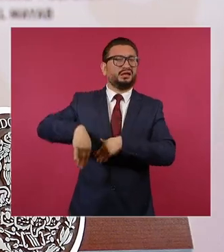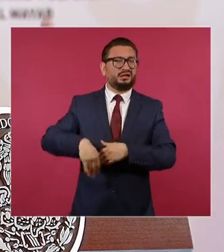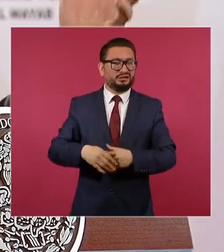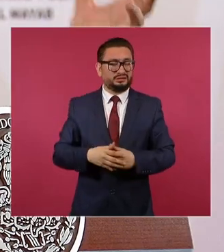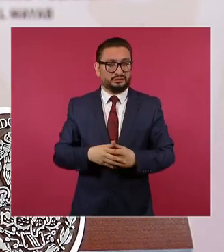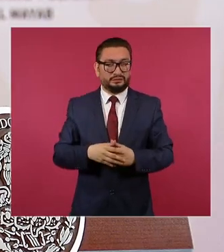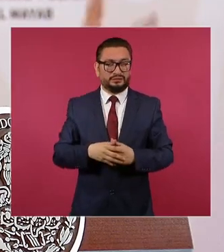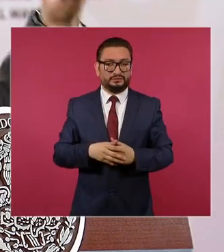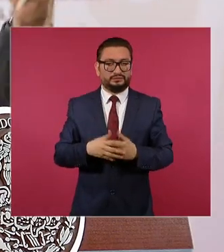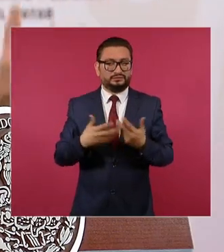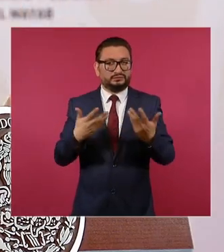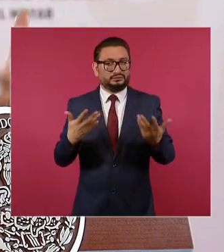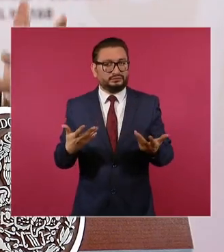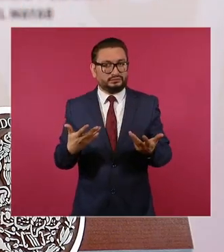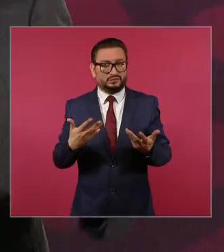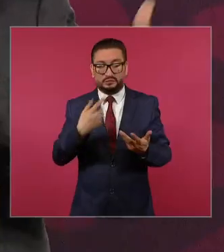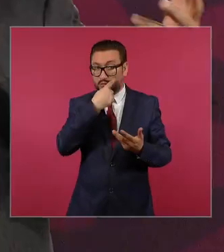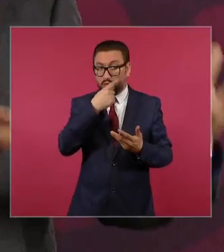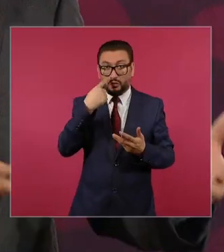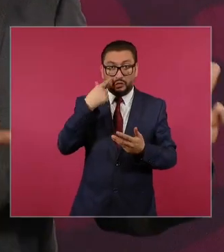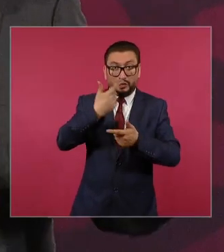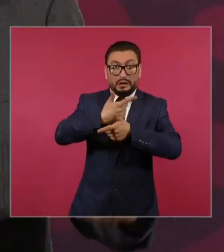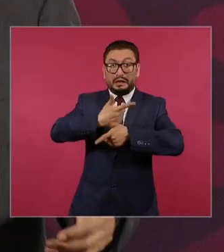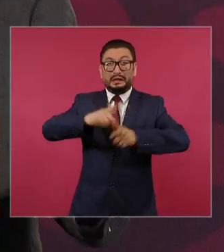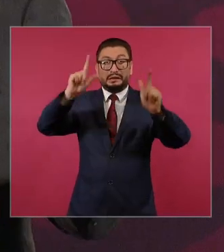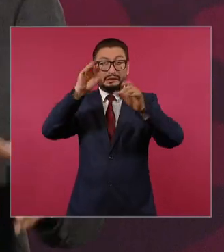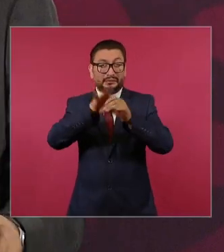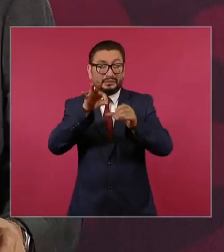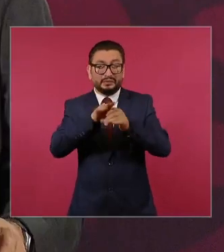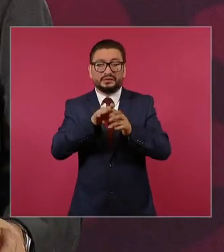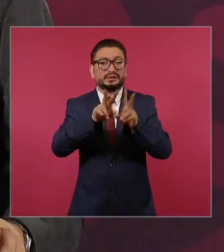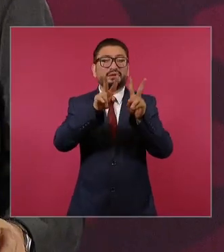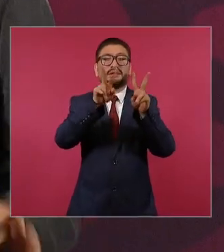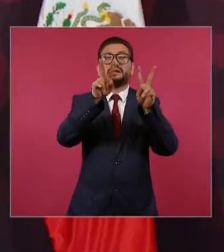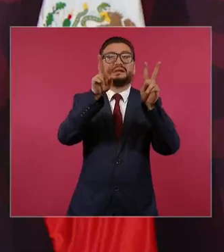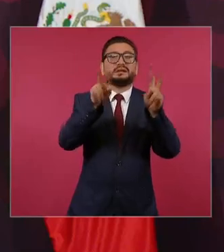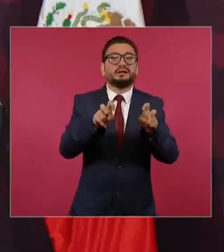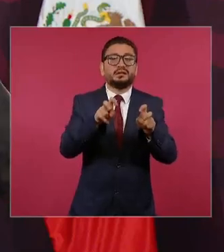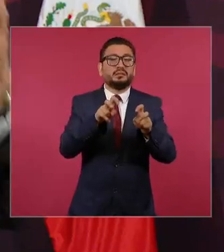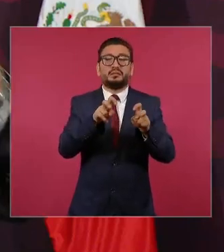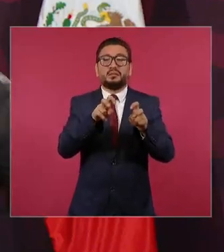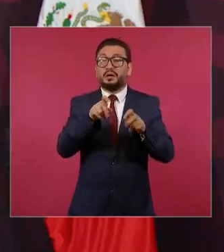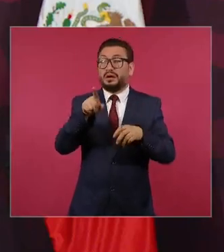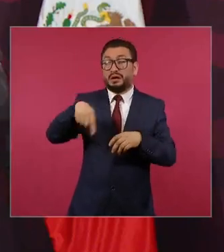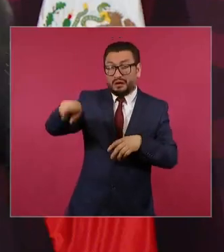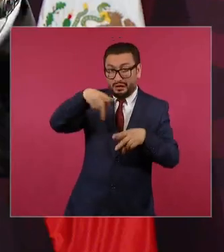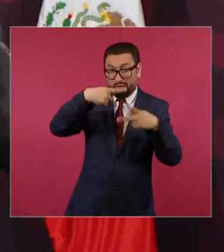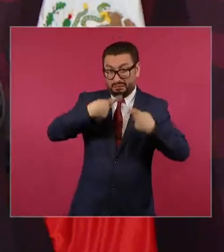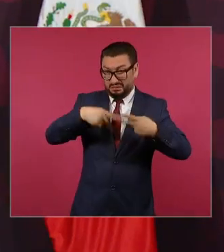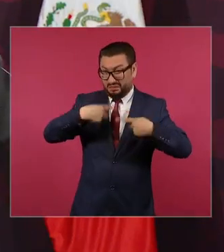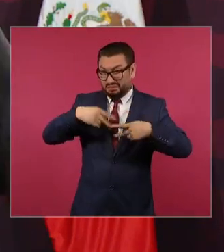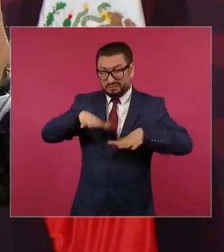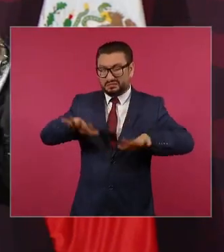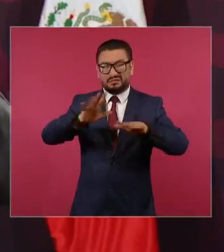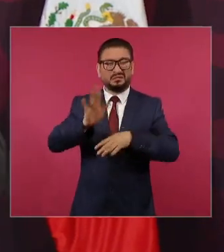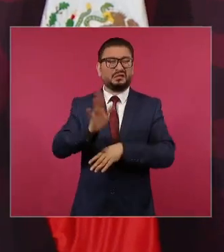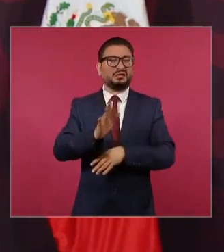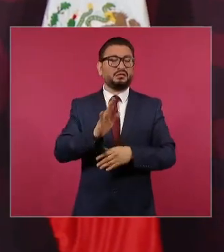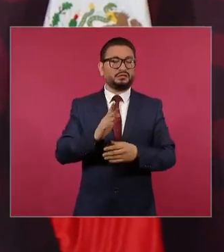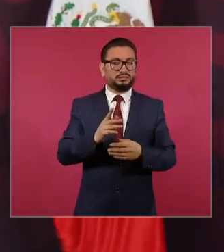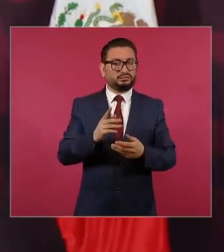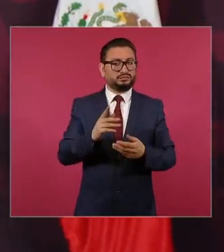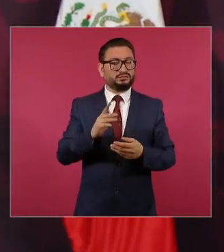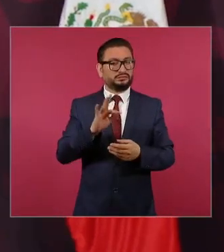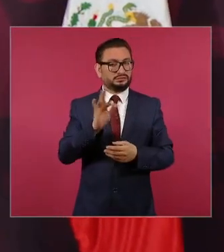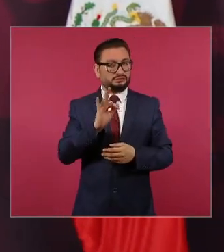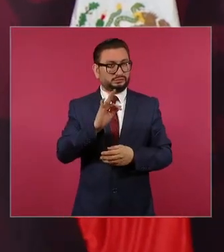de que la democracia no era asunto del pueblo, aunque nos resulte